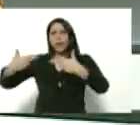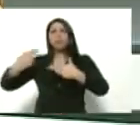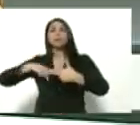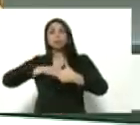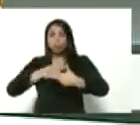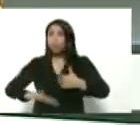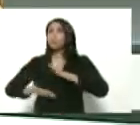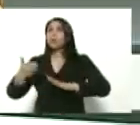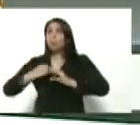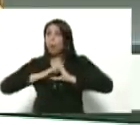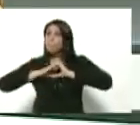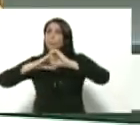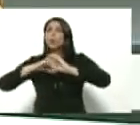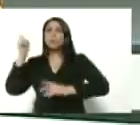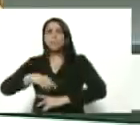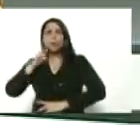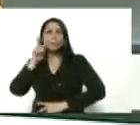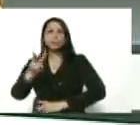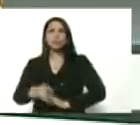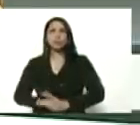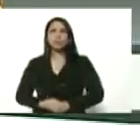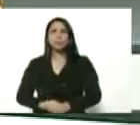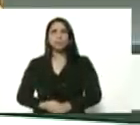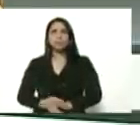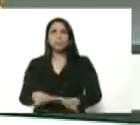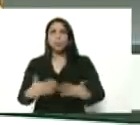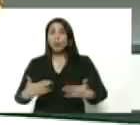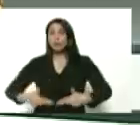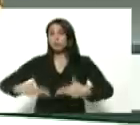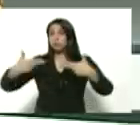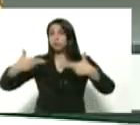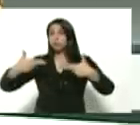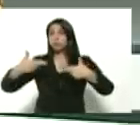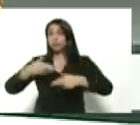también, convicción. Cuando los fusiles